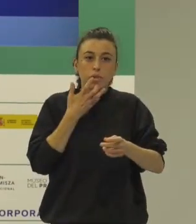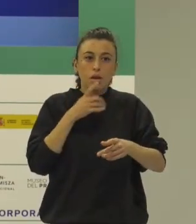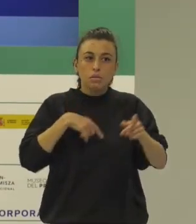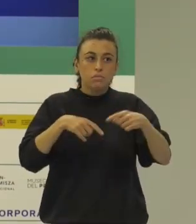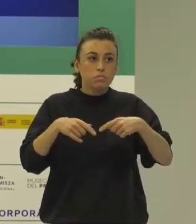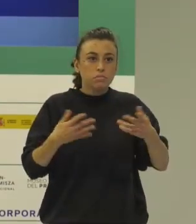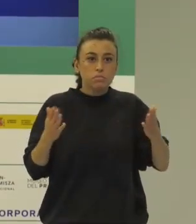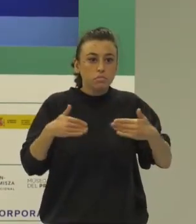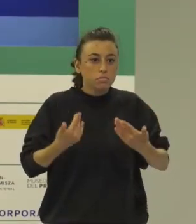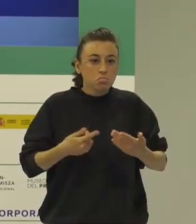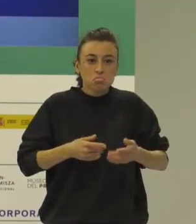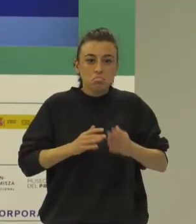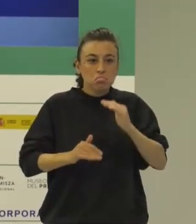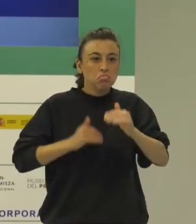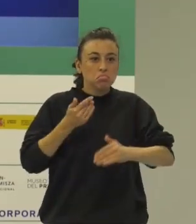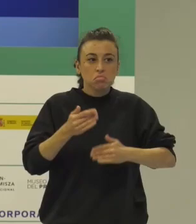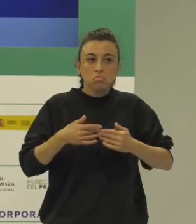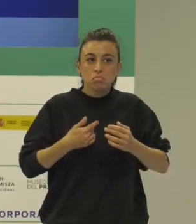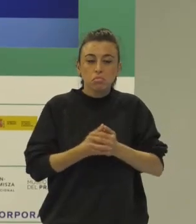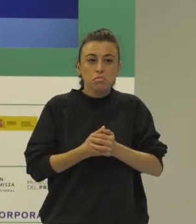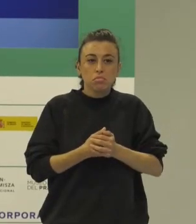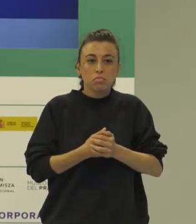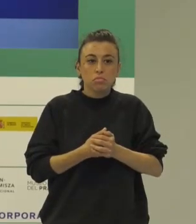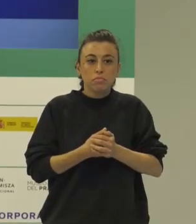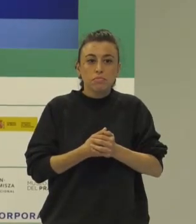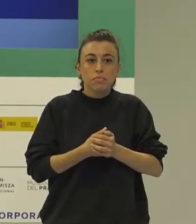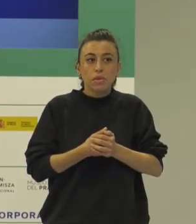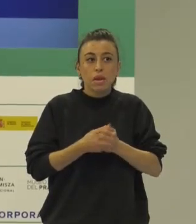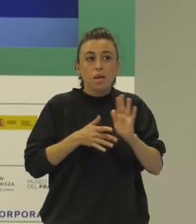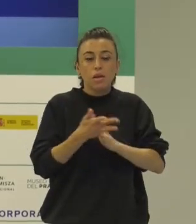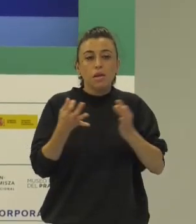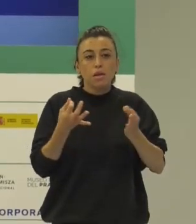empezó a brotar. Eso hizo que esa realidad,